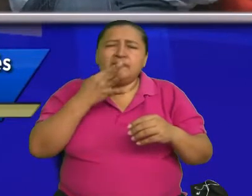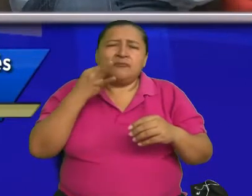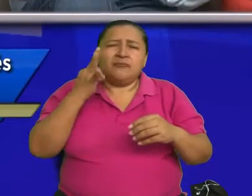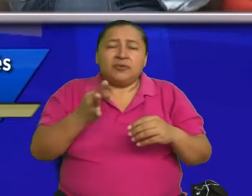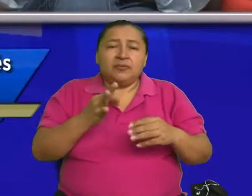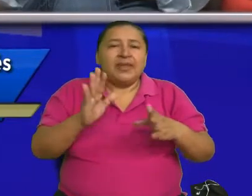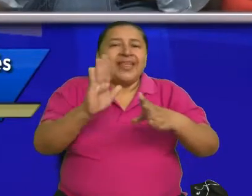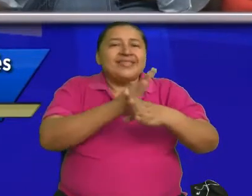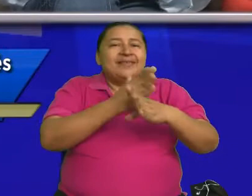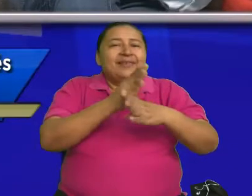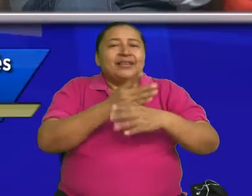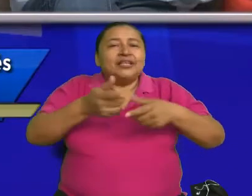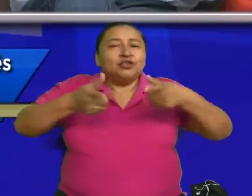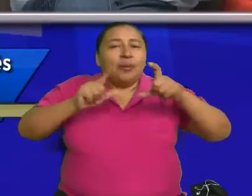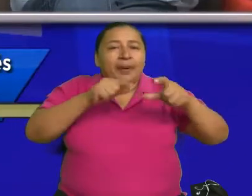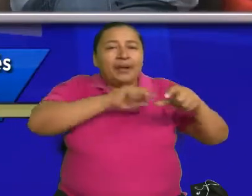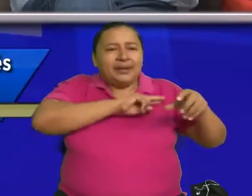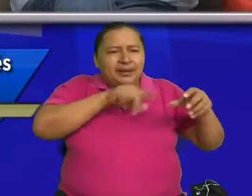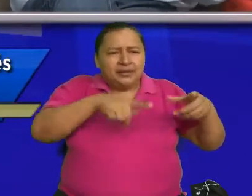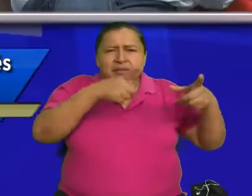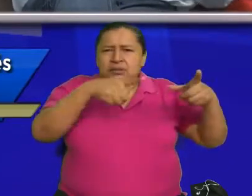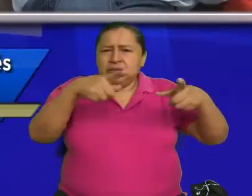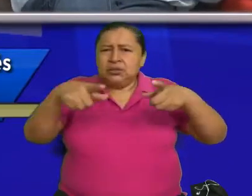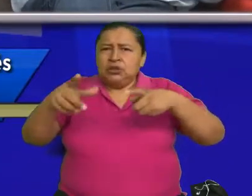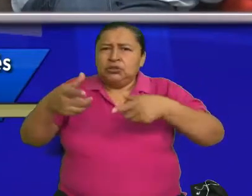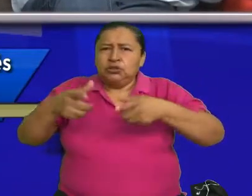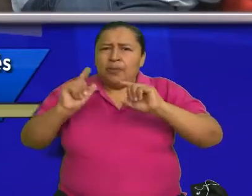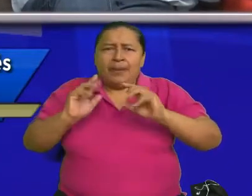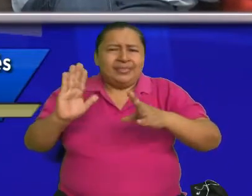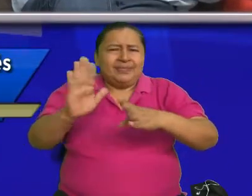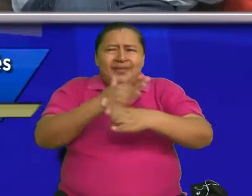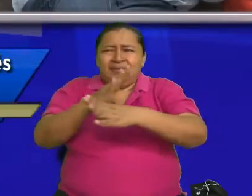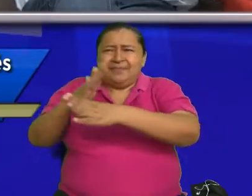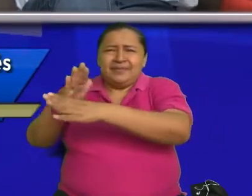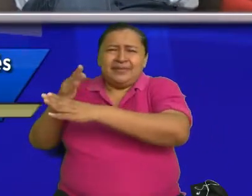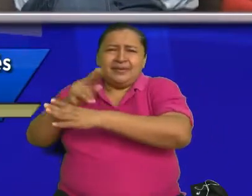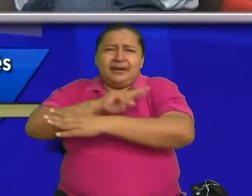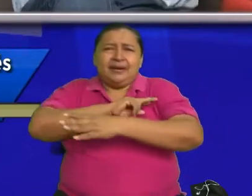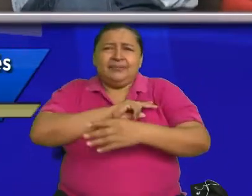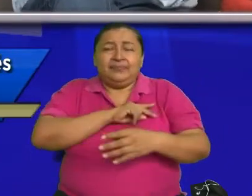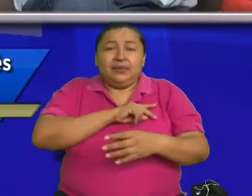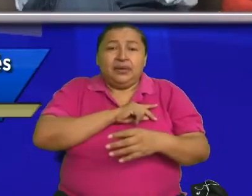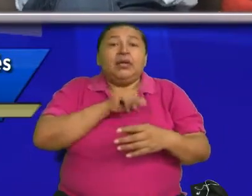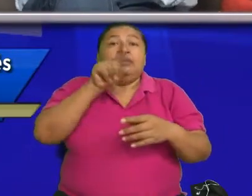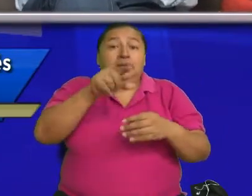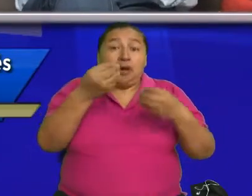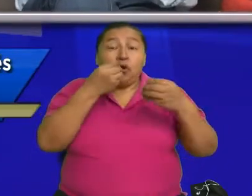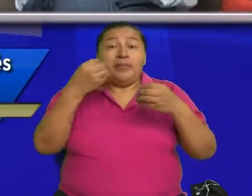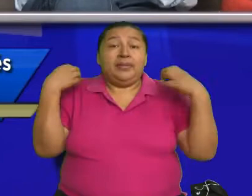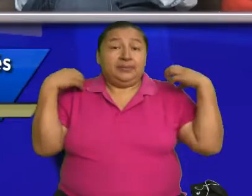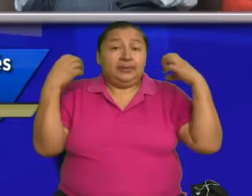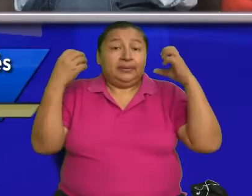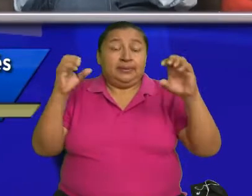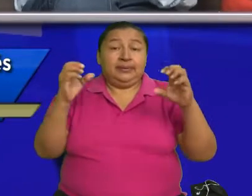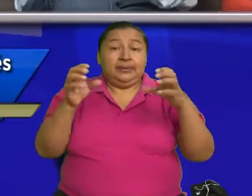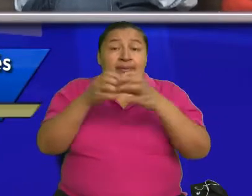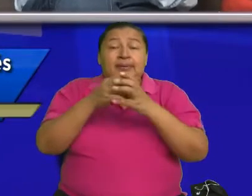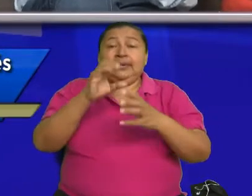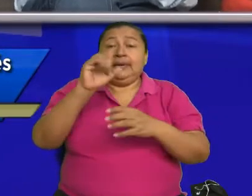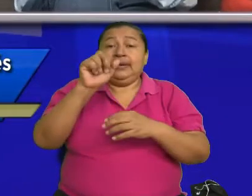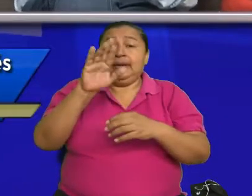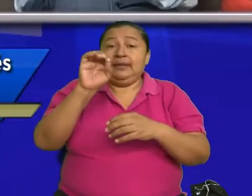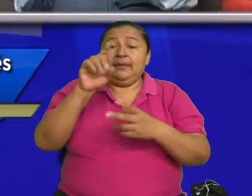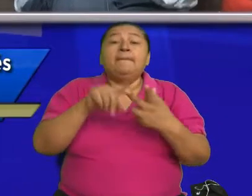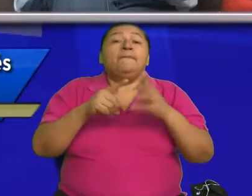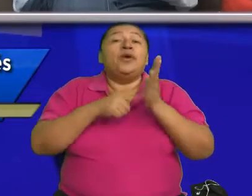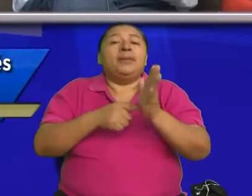sopa, Marcia, que hay aquí. Mira, Marcia, te vas a dar gusto. Desde las comidas del Caribe. Claro. El rondón, por